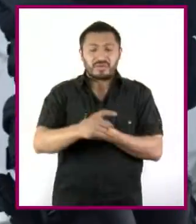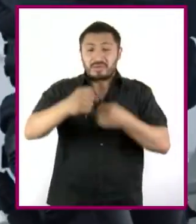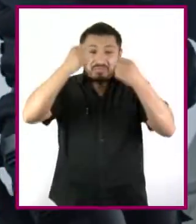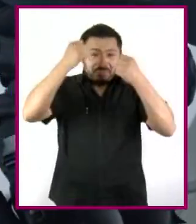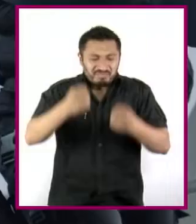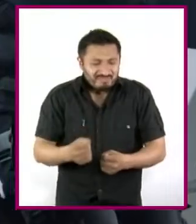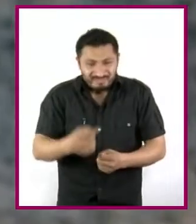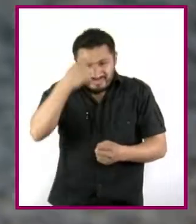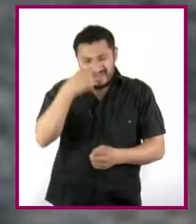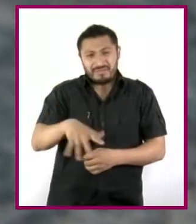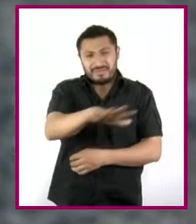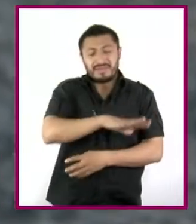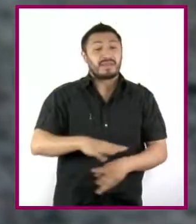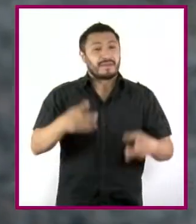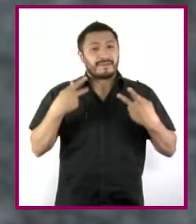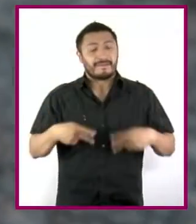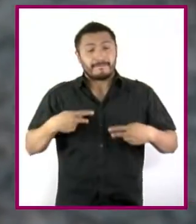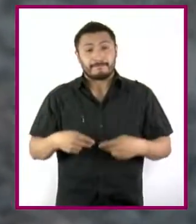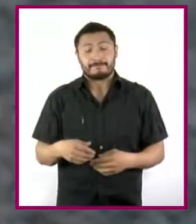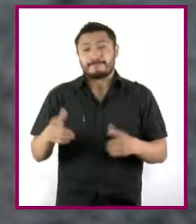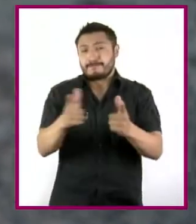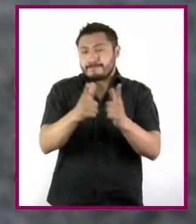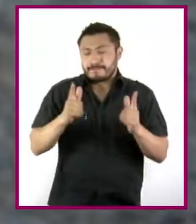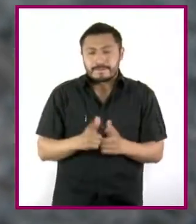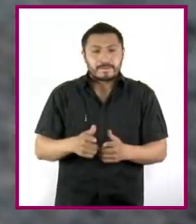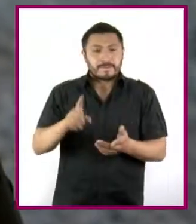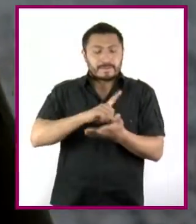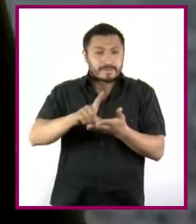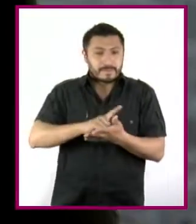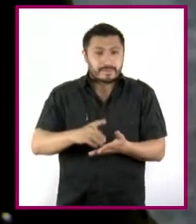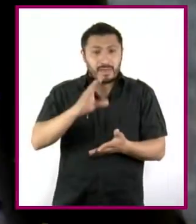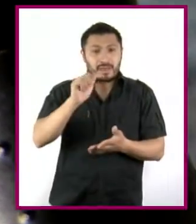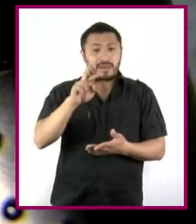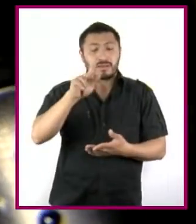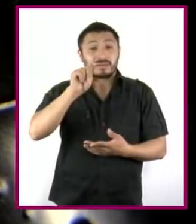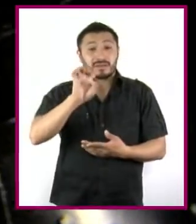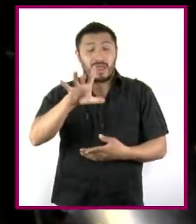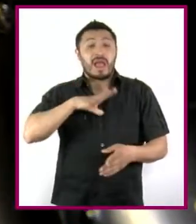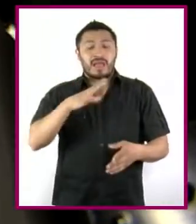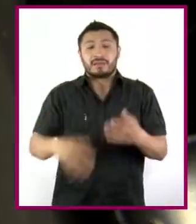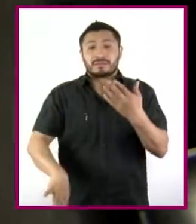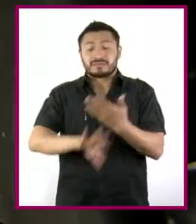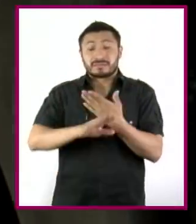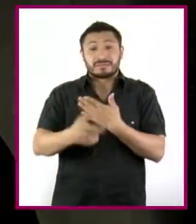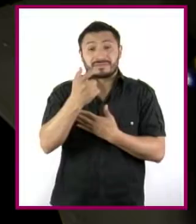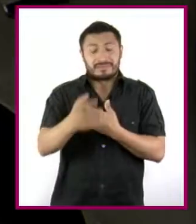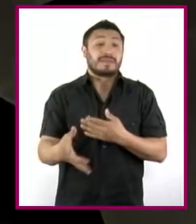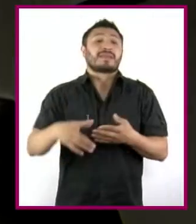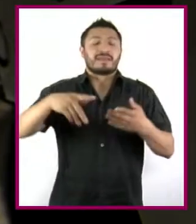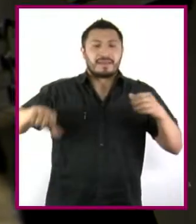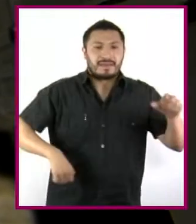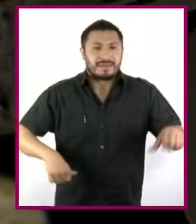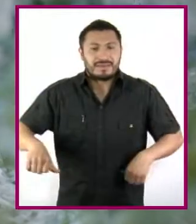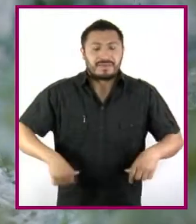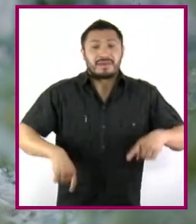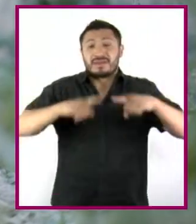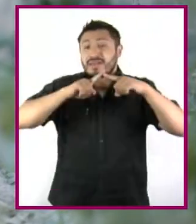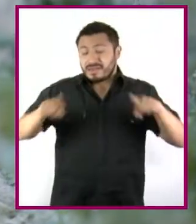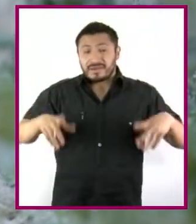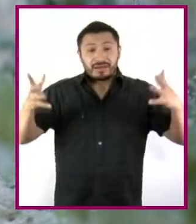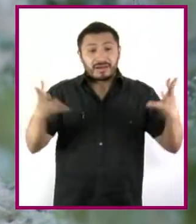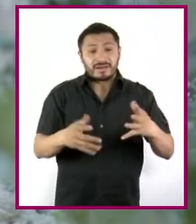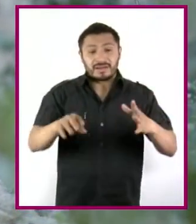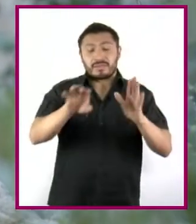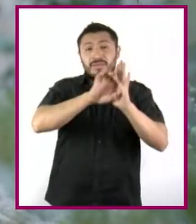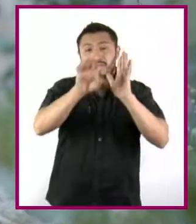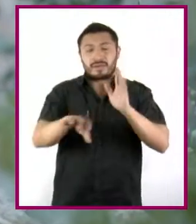población. Los cárteles vieron afectadas sus ganancias y comenzaron a realizar otras actividades criminales, como la